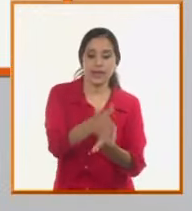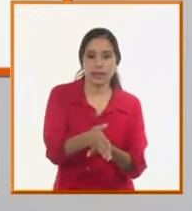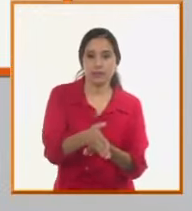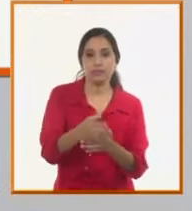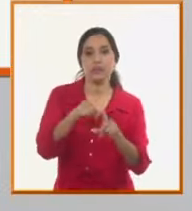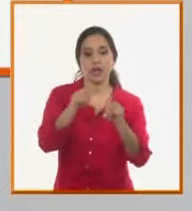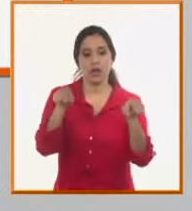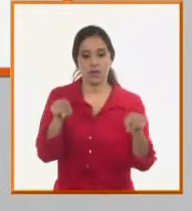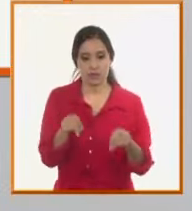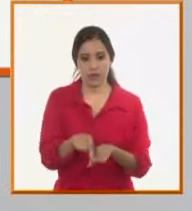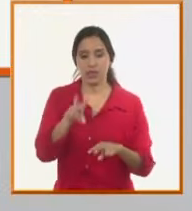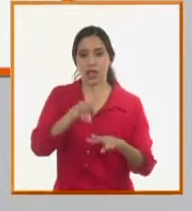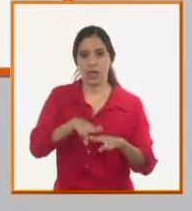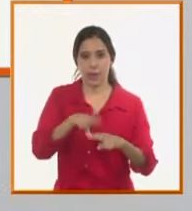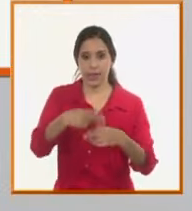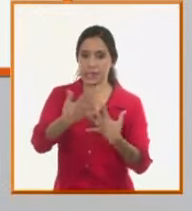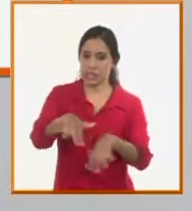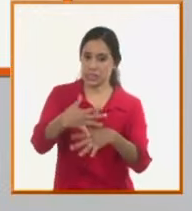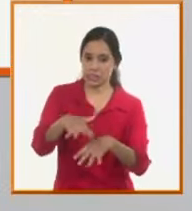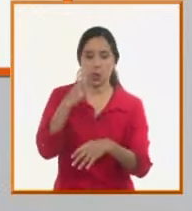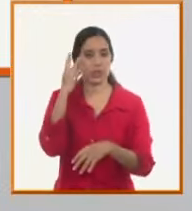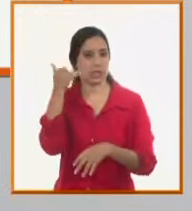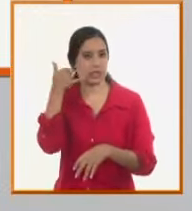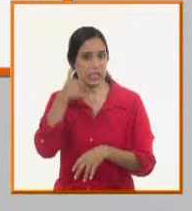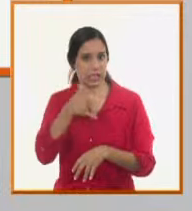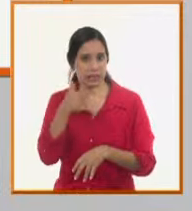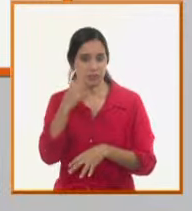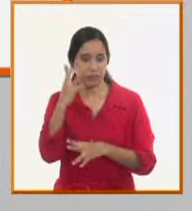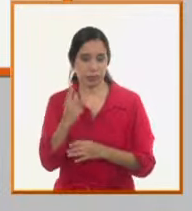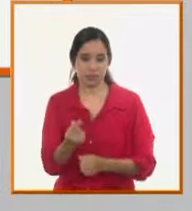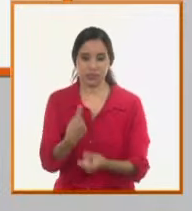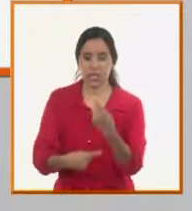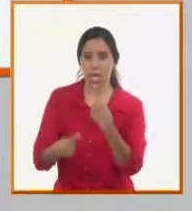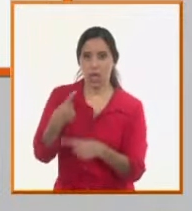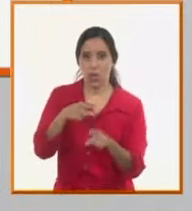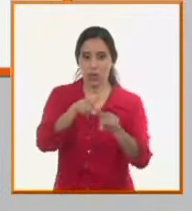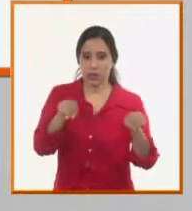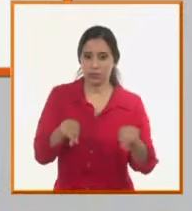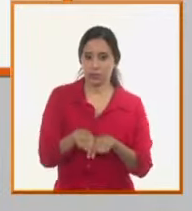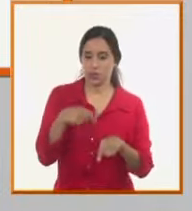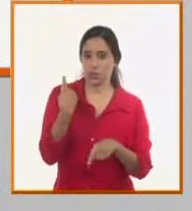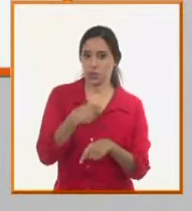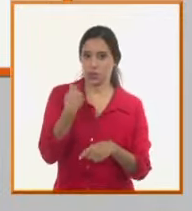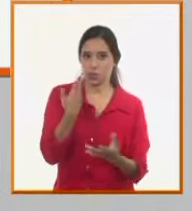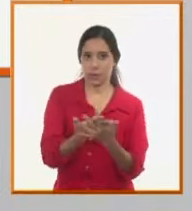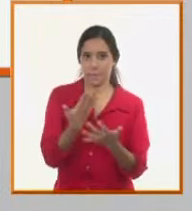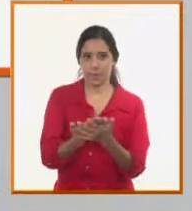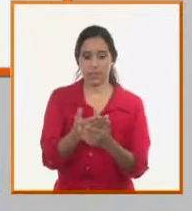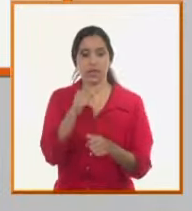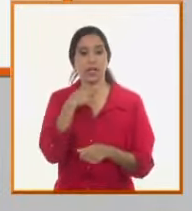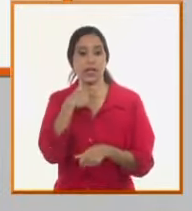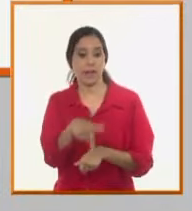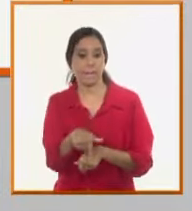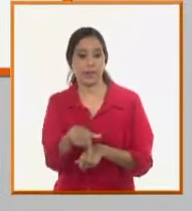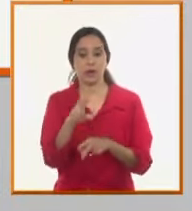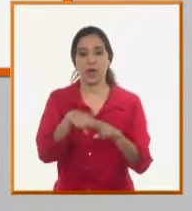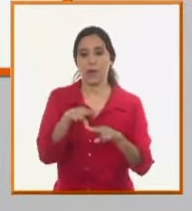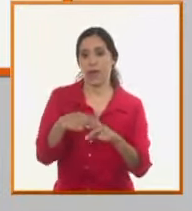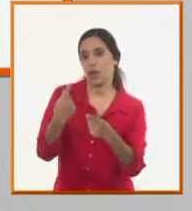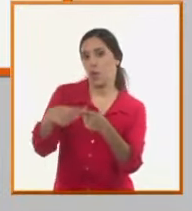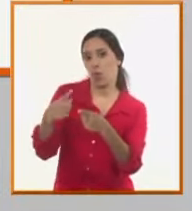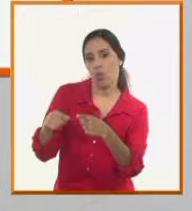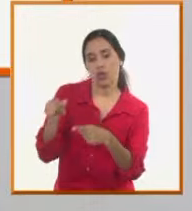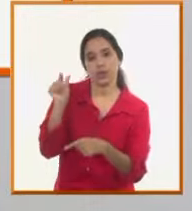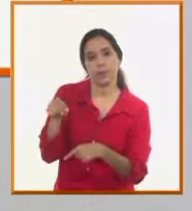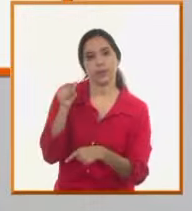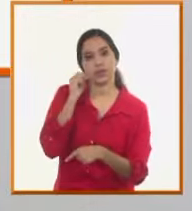pantalla las direcciones de teléfono de cada una de nuestras oficinas, pues el caso de Rosana puede ser el caso de otro agente. Bueno,